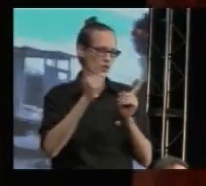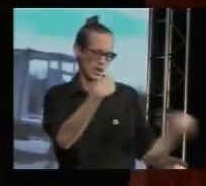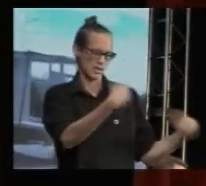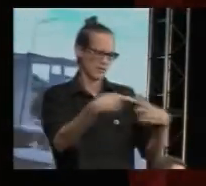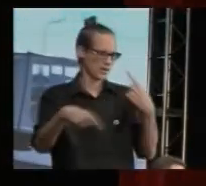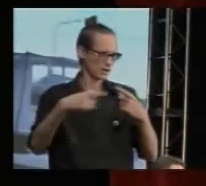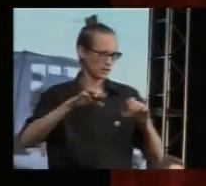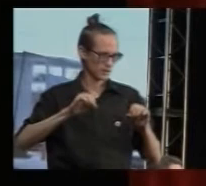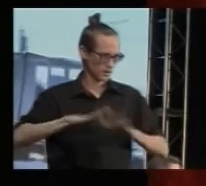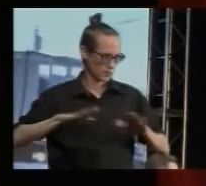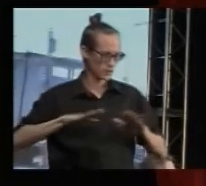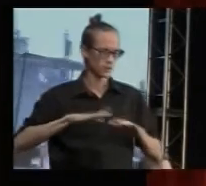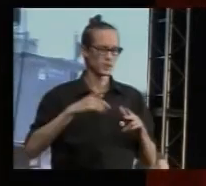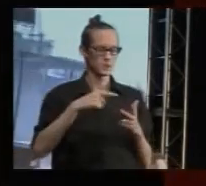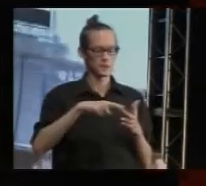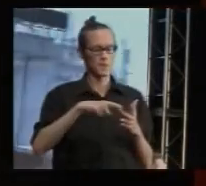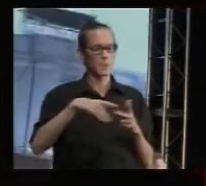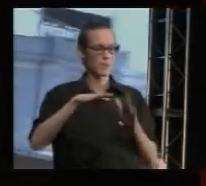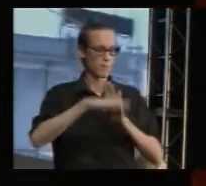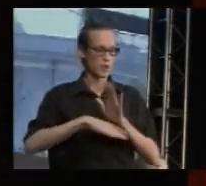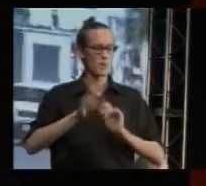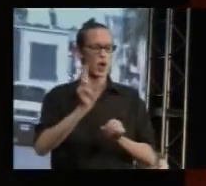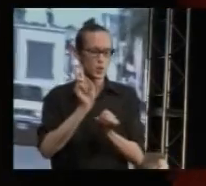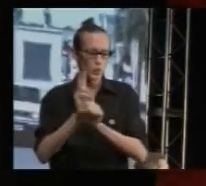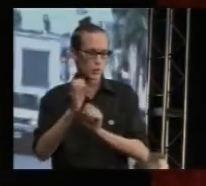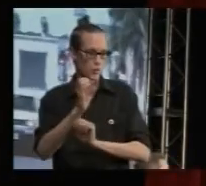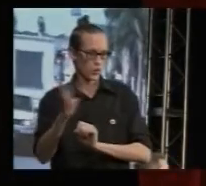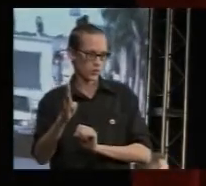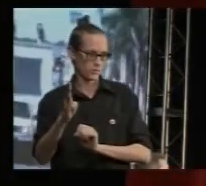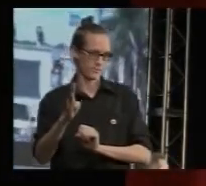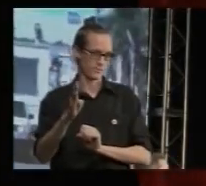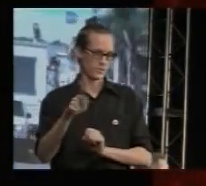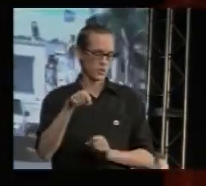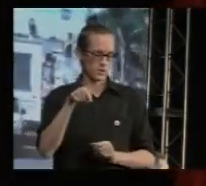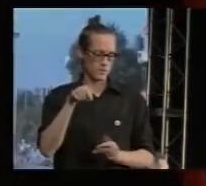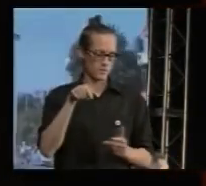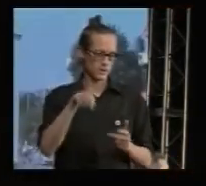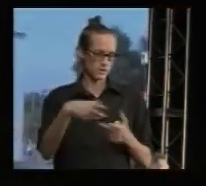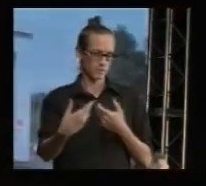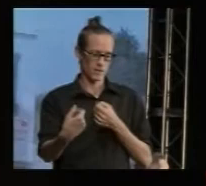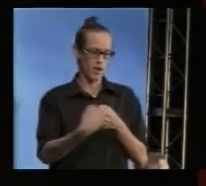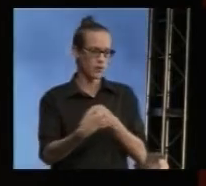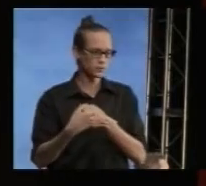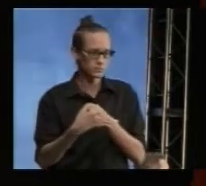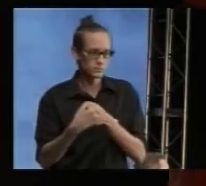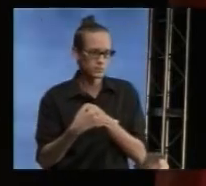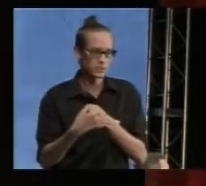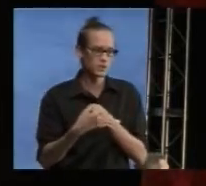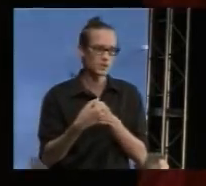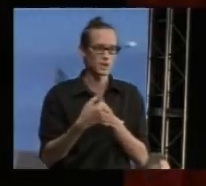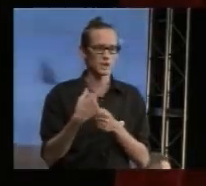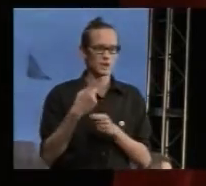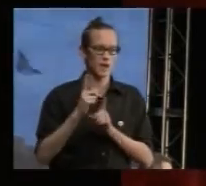deportivas, el programa Cuidemos los Clubes, donde convenimos con ellos la adscripción de